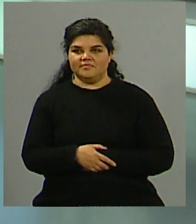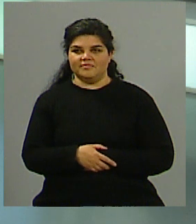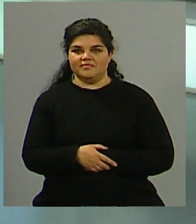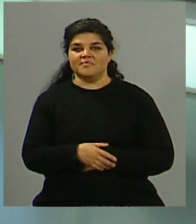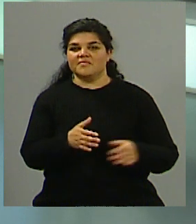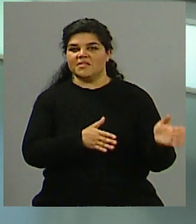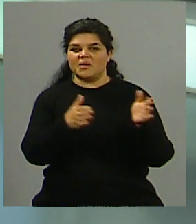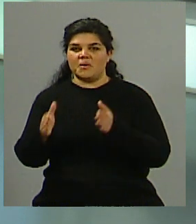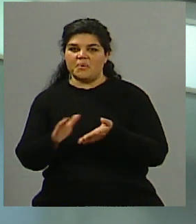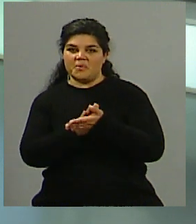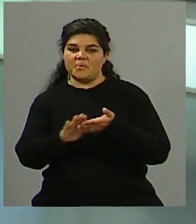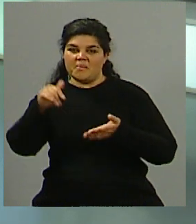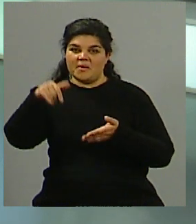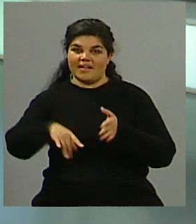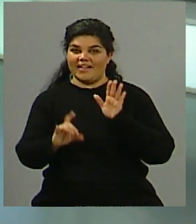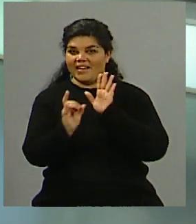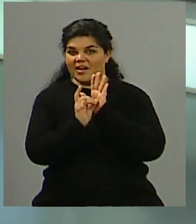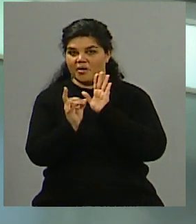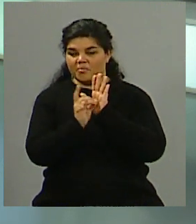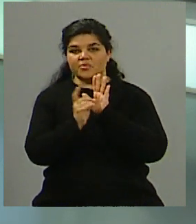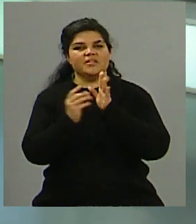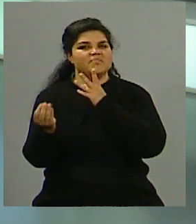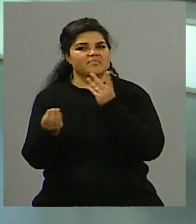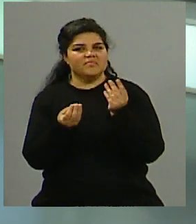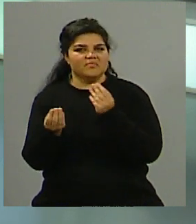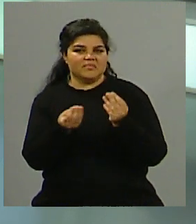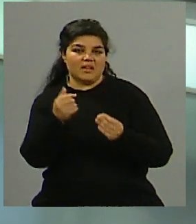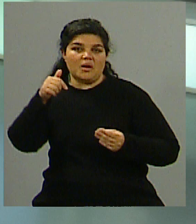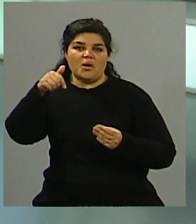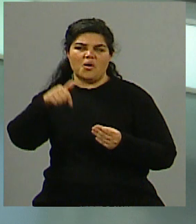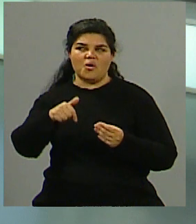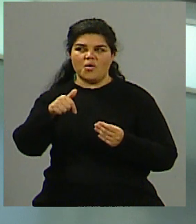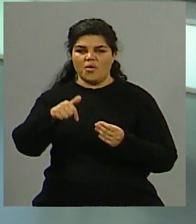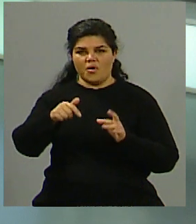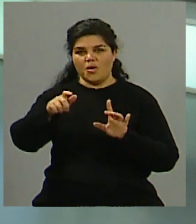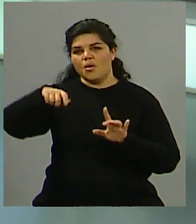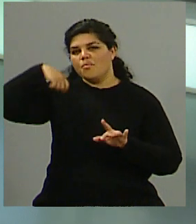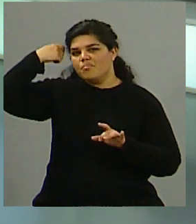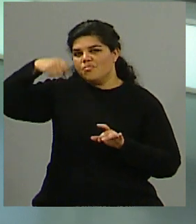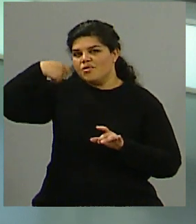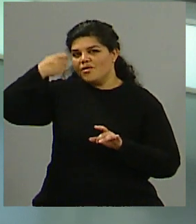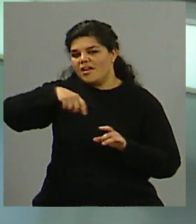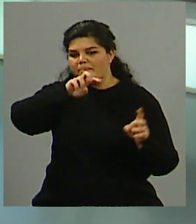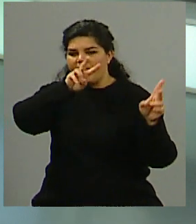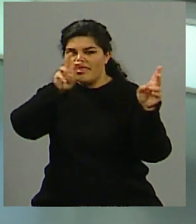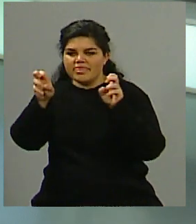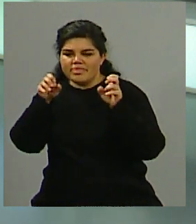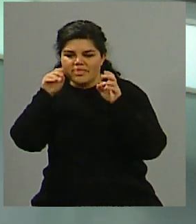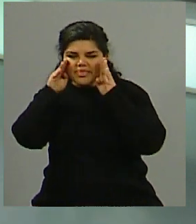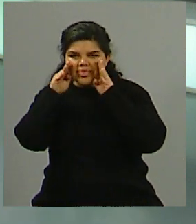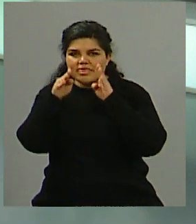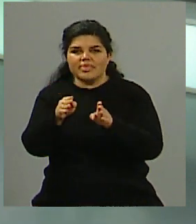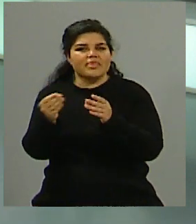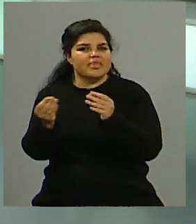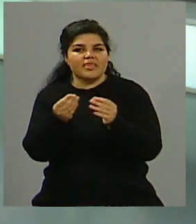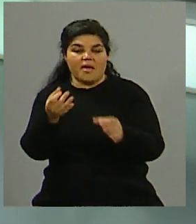Nuevo bloque en Apuntes. Dijimos que, hoy es un programa que vamos a darle bastante participación al